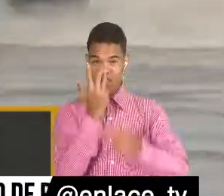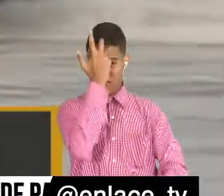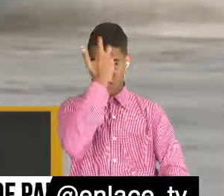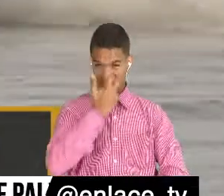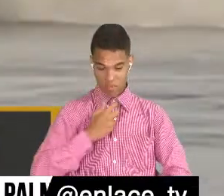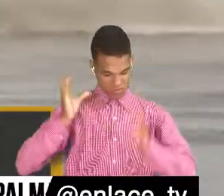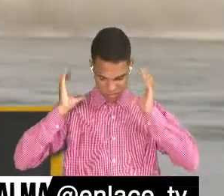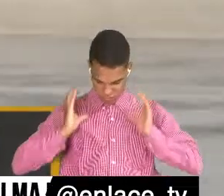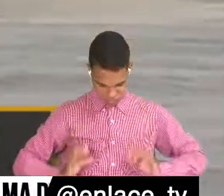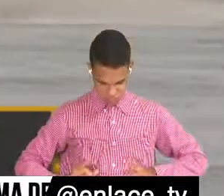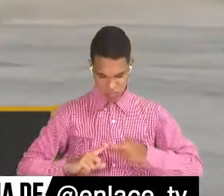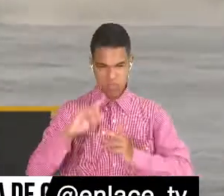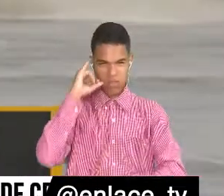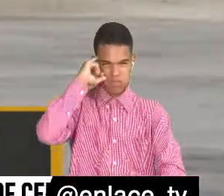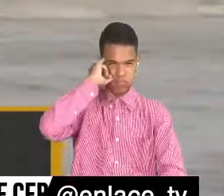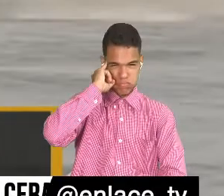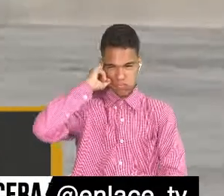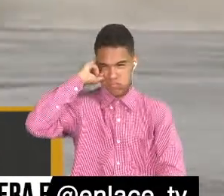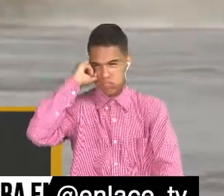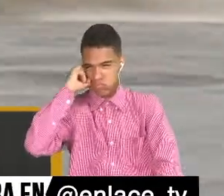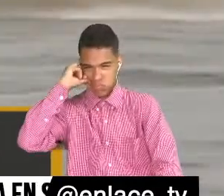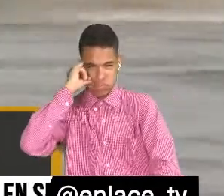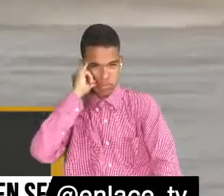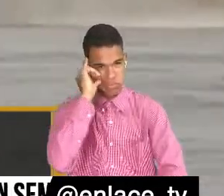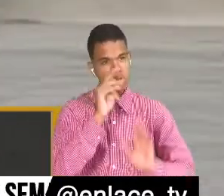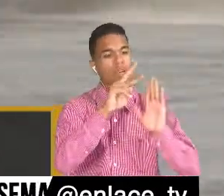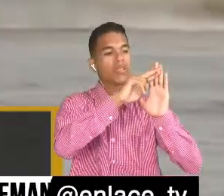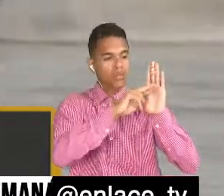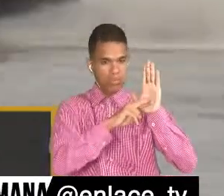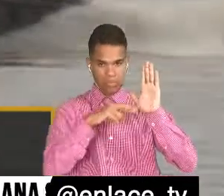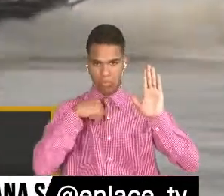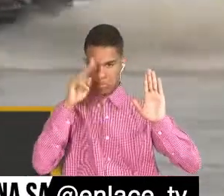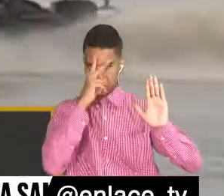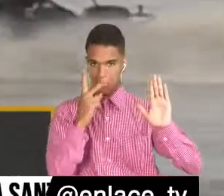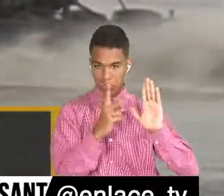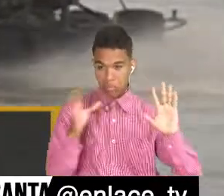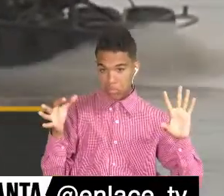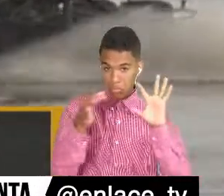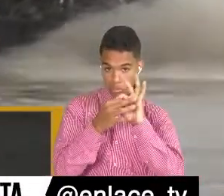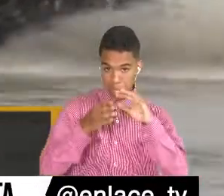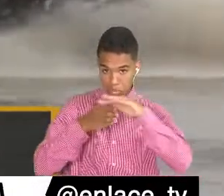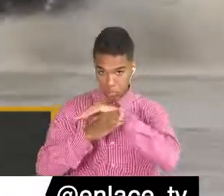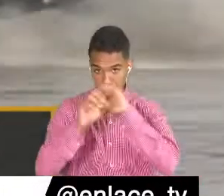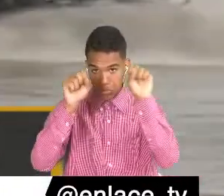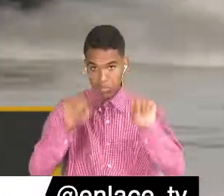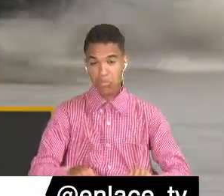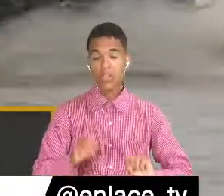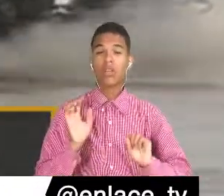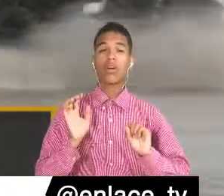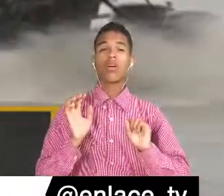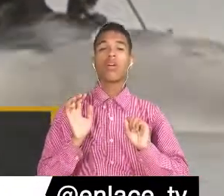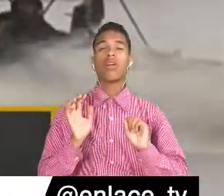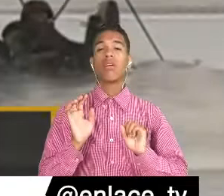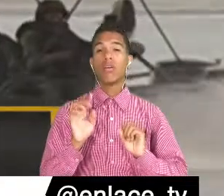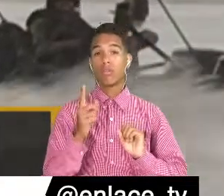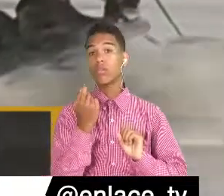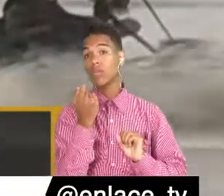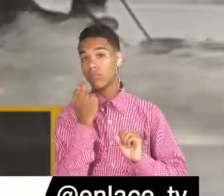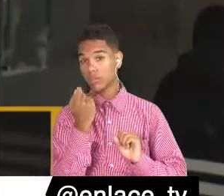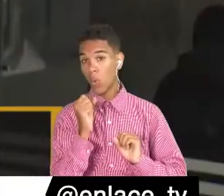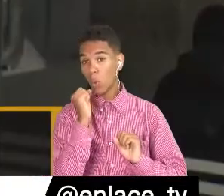y psicológicos que la institución pues requiere para que la persona pueda ingresar. Son unos exámenes de rigor, pero no